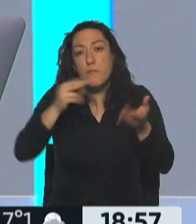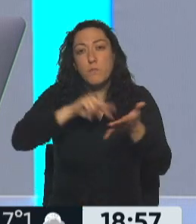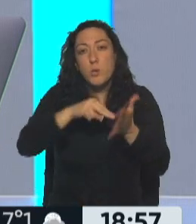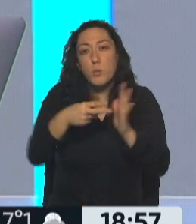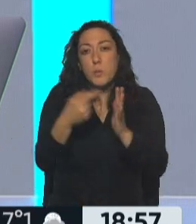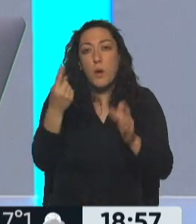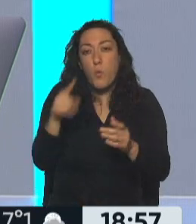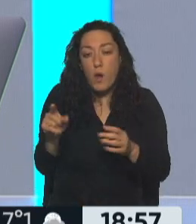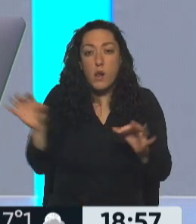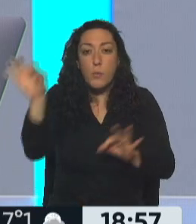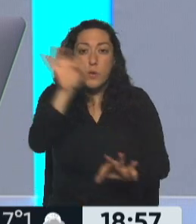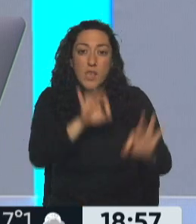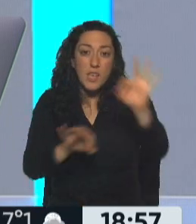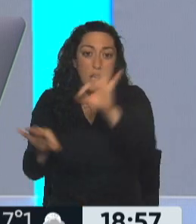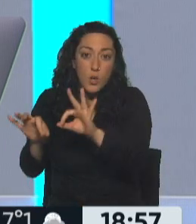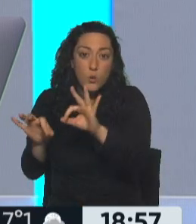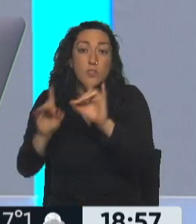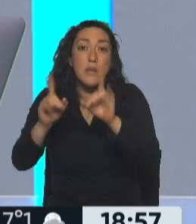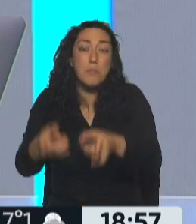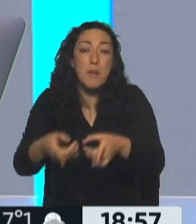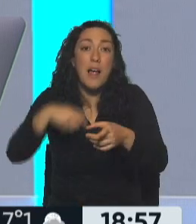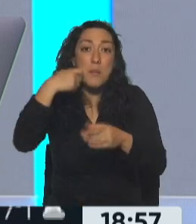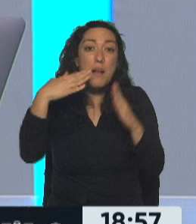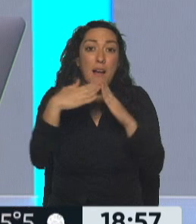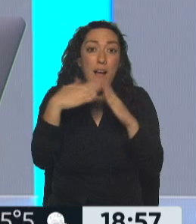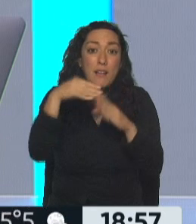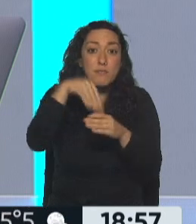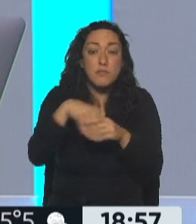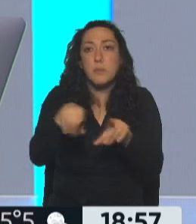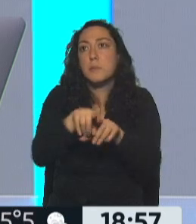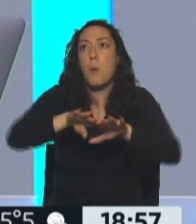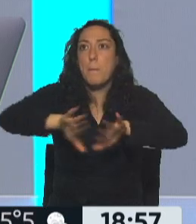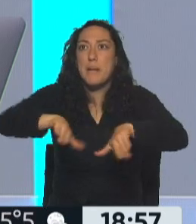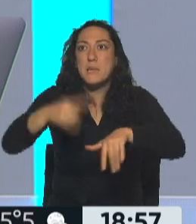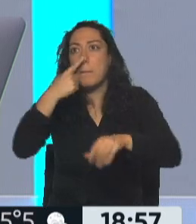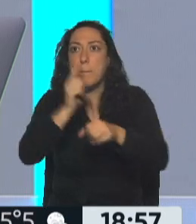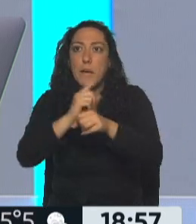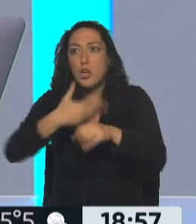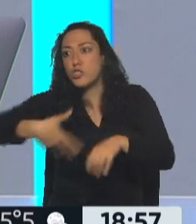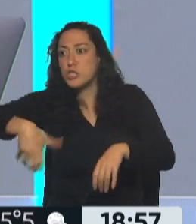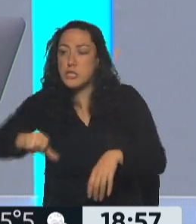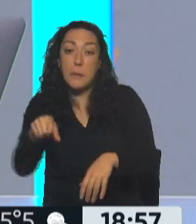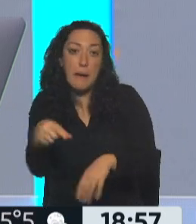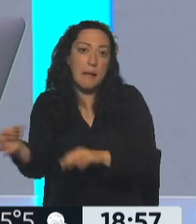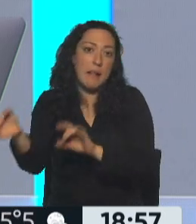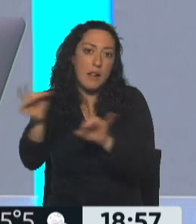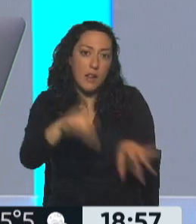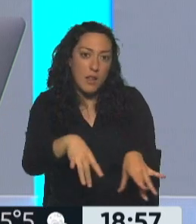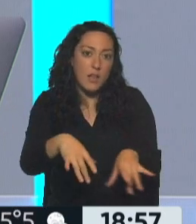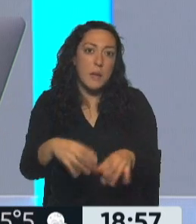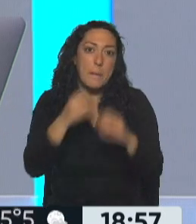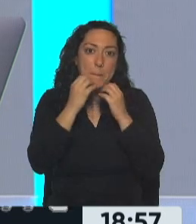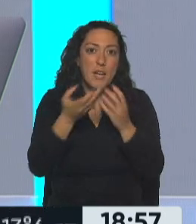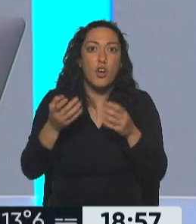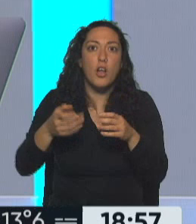este virus se puede contagiar también a los animales domésticos. Si usted va a pasearlo por la playa con su perro, por ejemplo, trate de tenerlo atado y que no